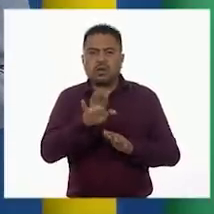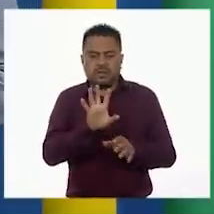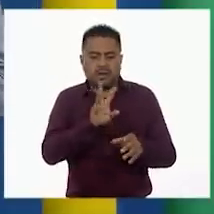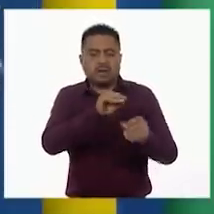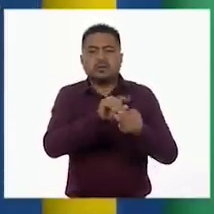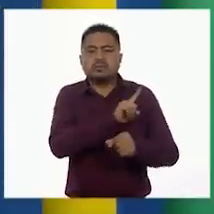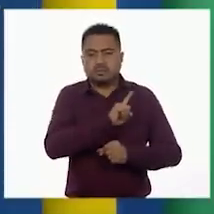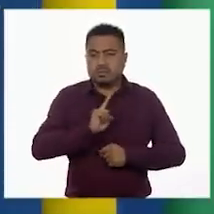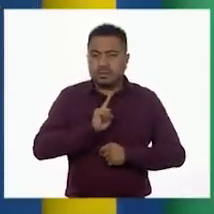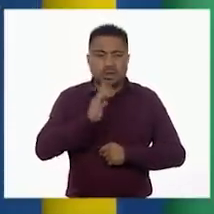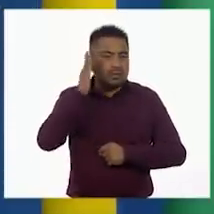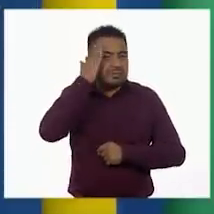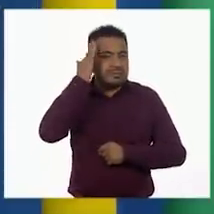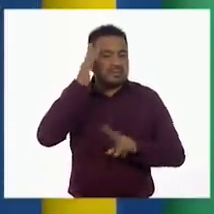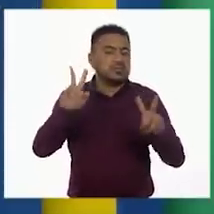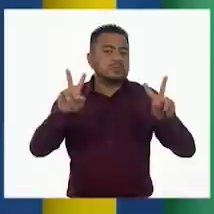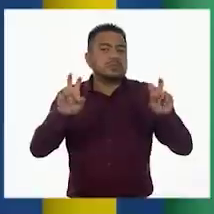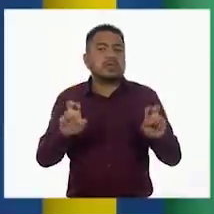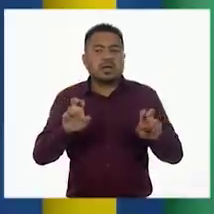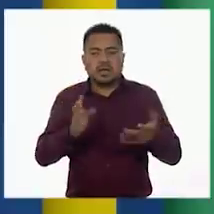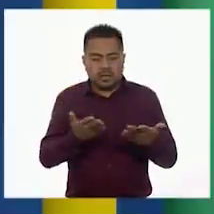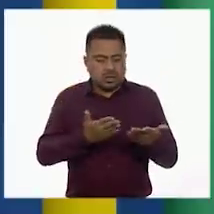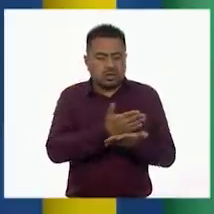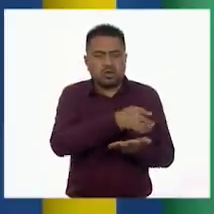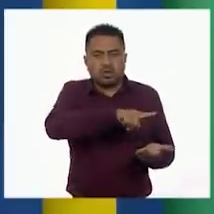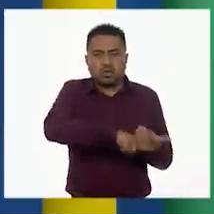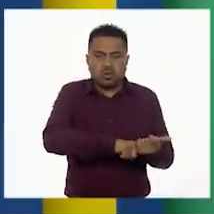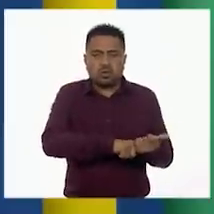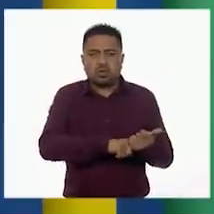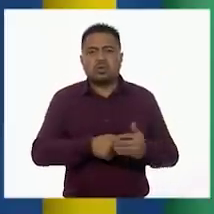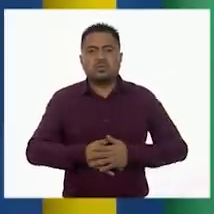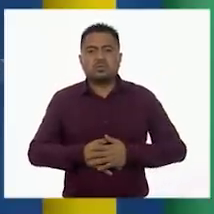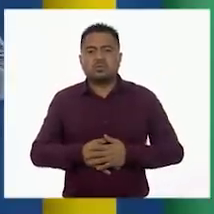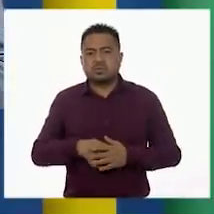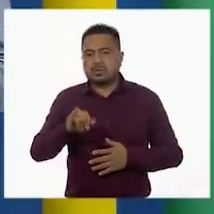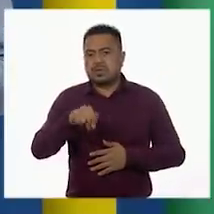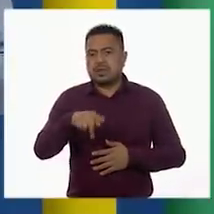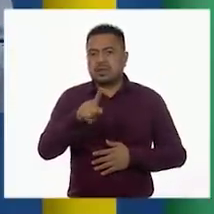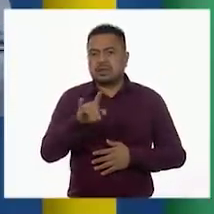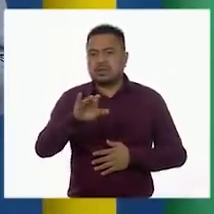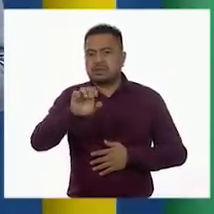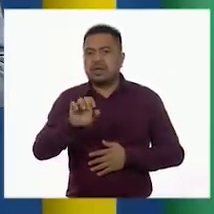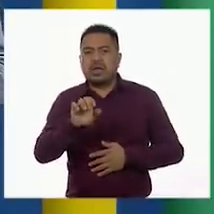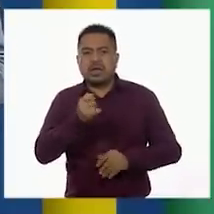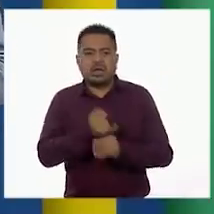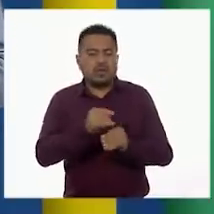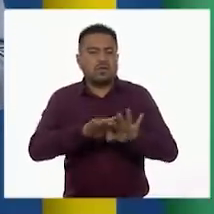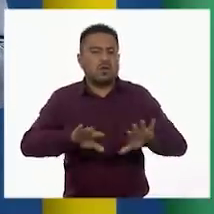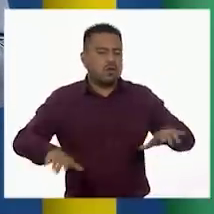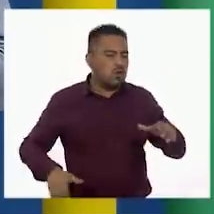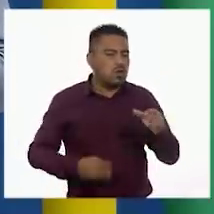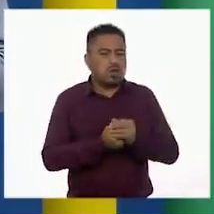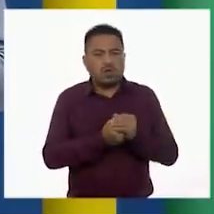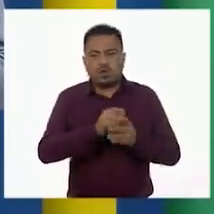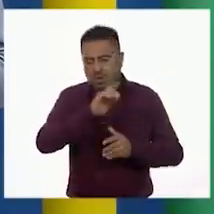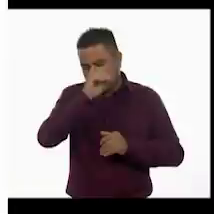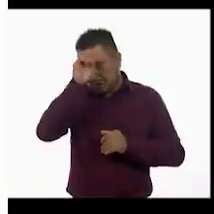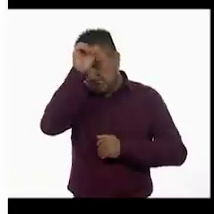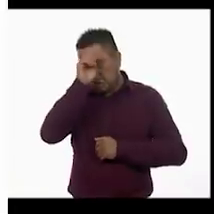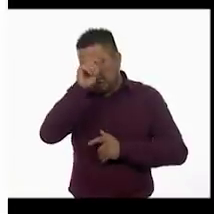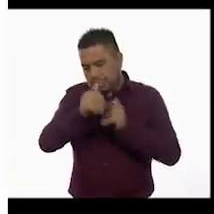incluir título, introducción, índice, contenido,